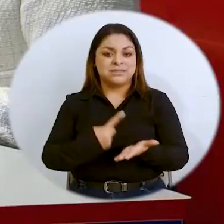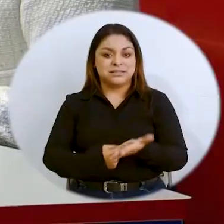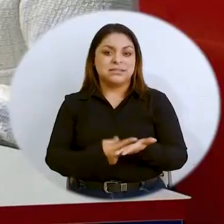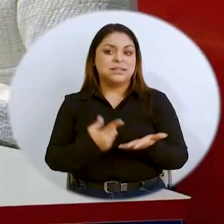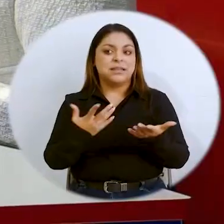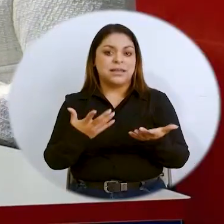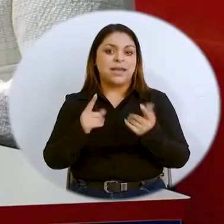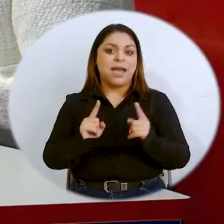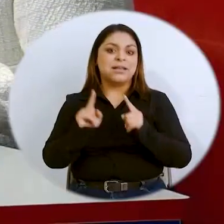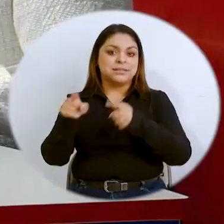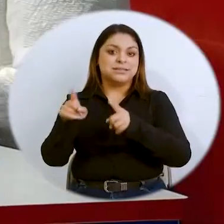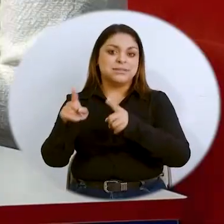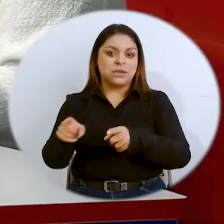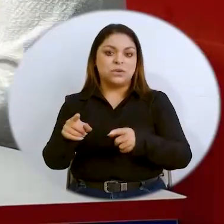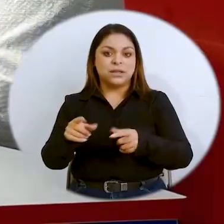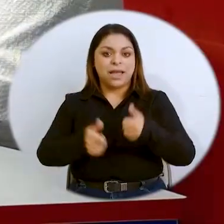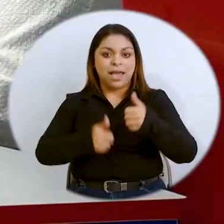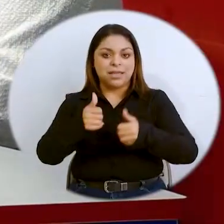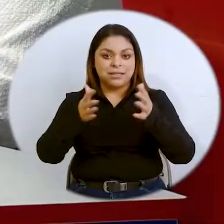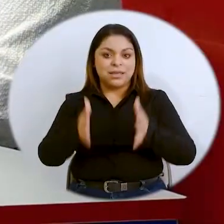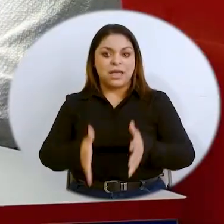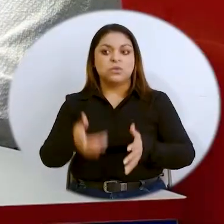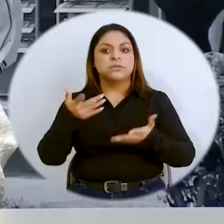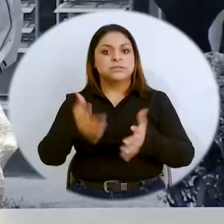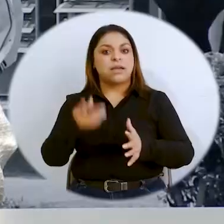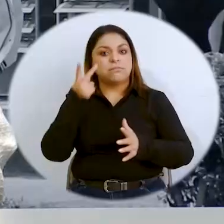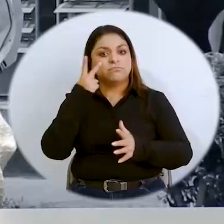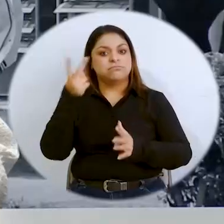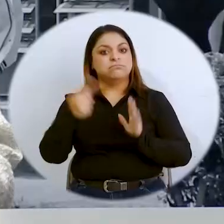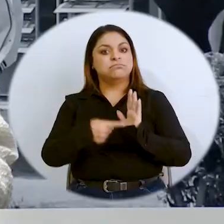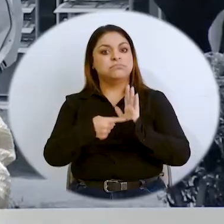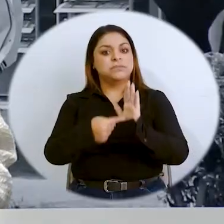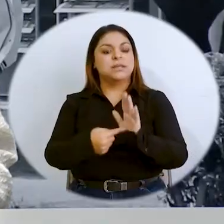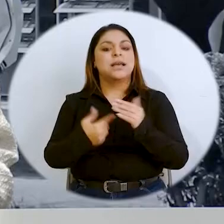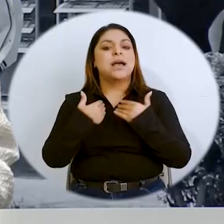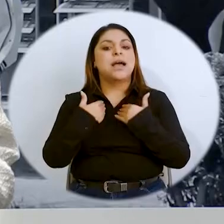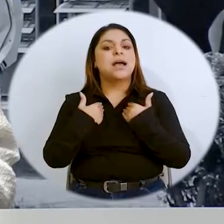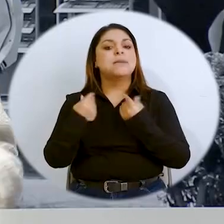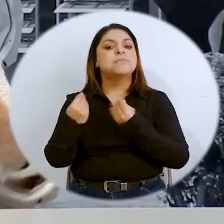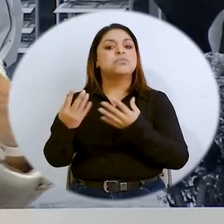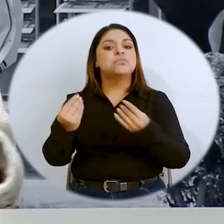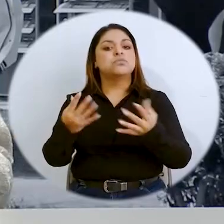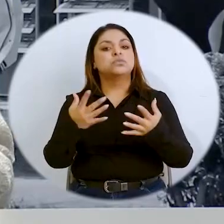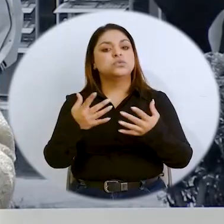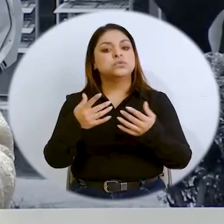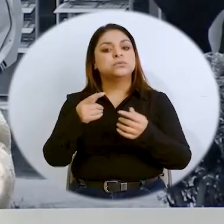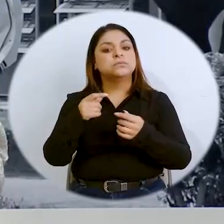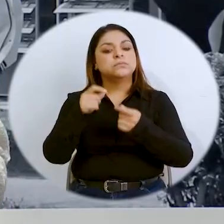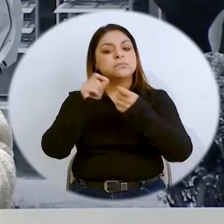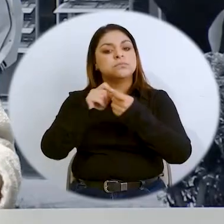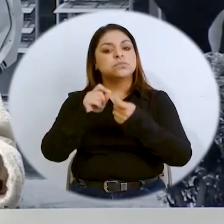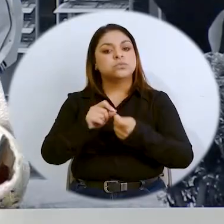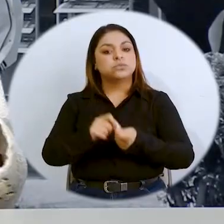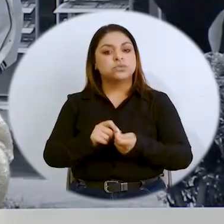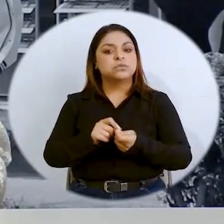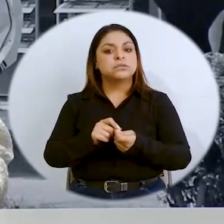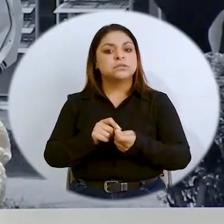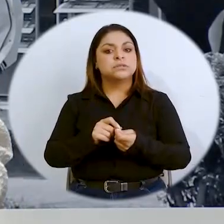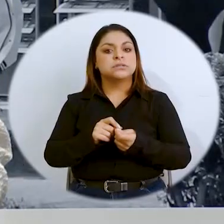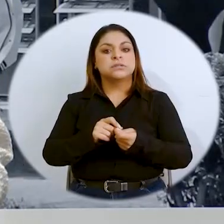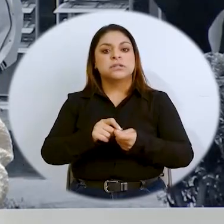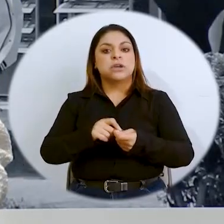de donde asistieron los y las candidatas, quedó demostrado que hay muchos puntos de encuentro, hay